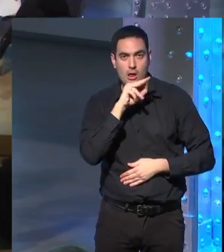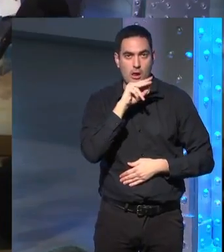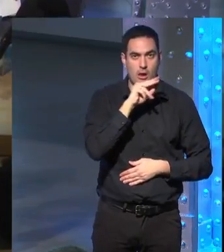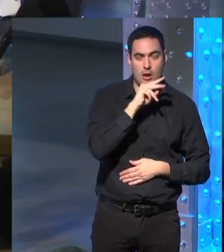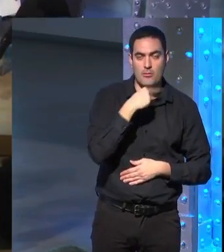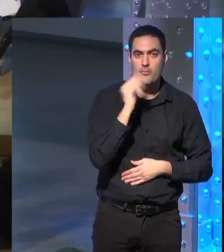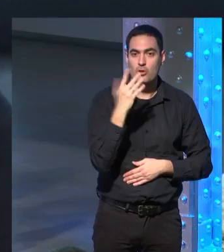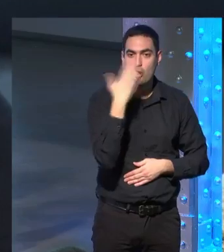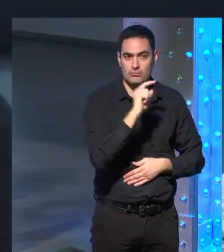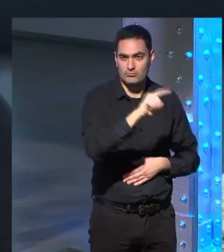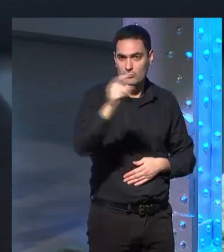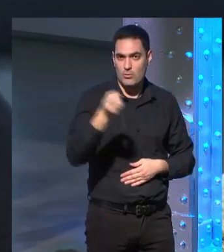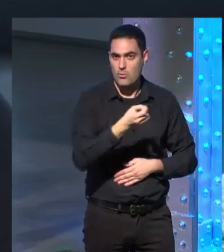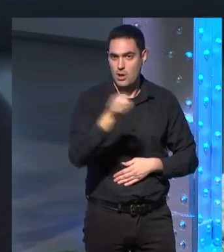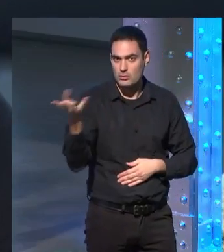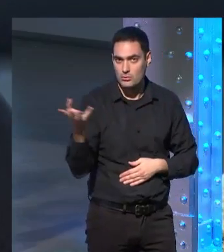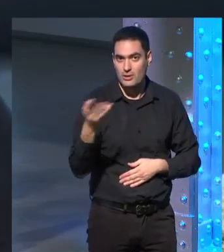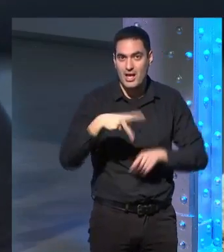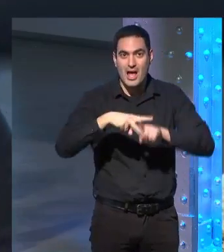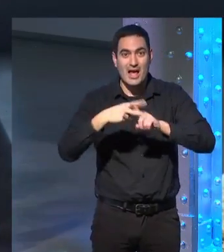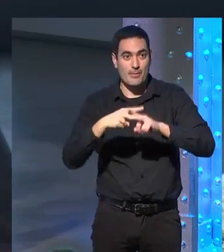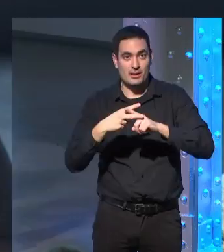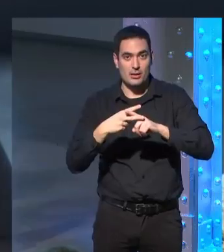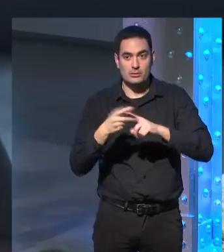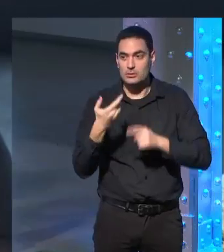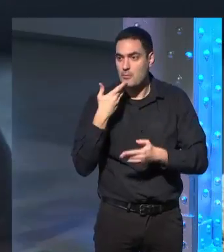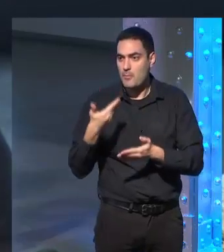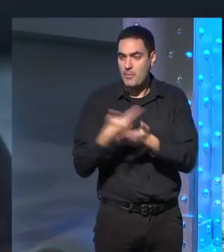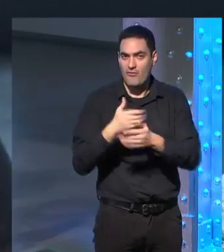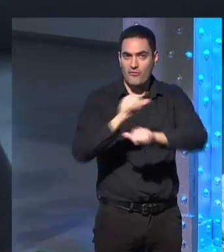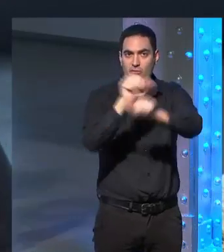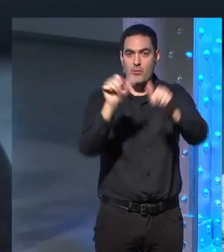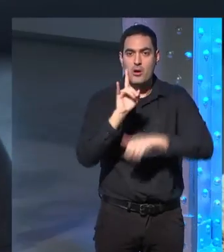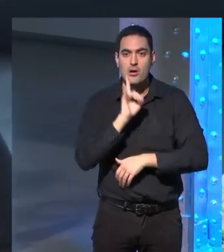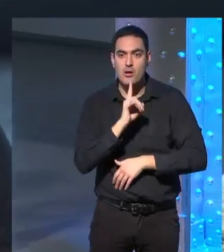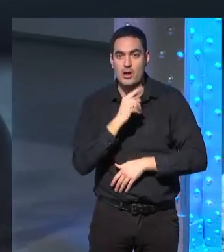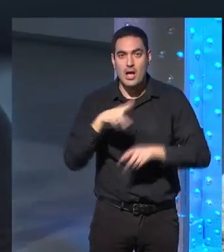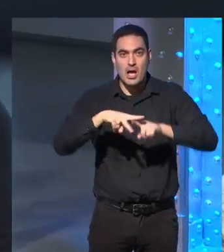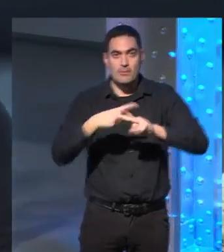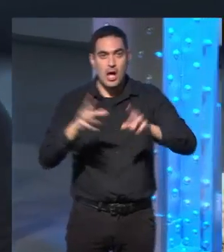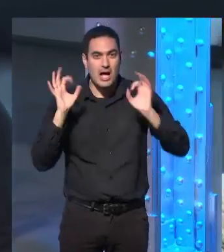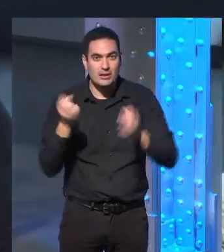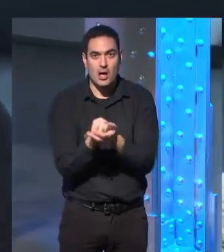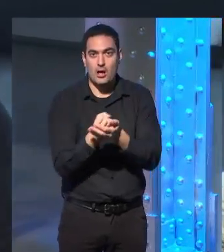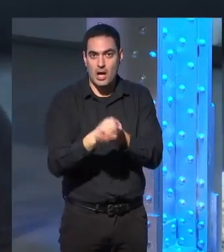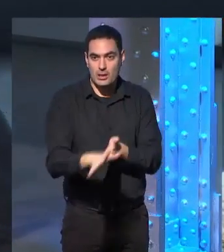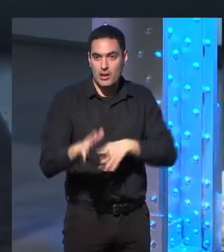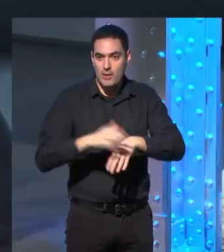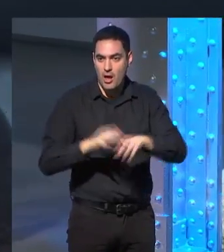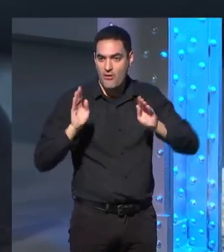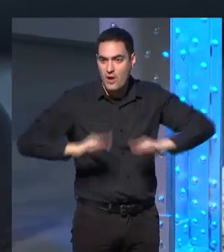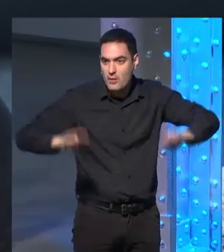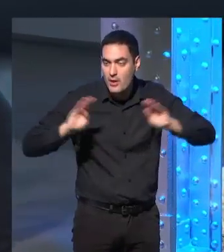¿A cuántos colegios se ha ido a ofrecer herramientas con un apellido muy atractivo, gratuitas, para dar formación, para